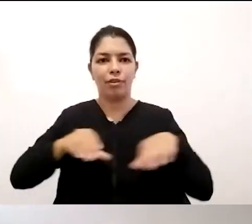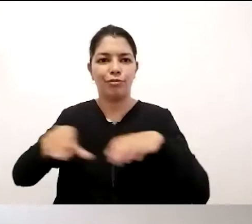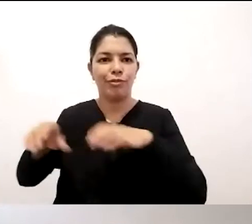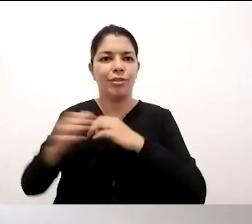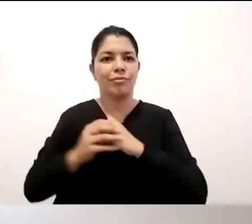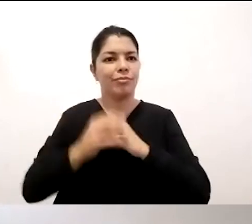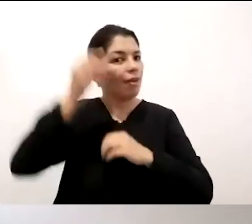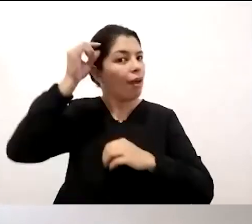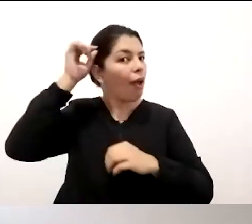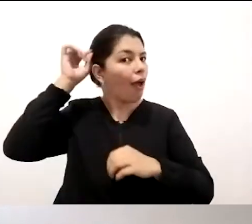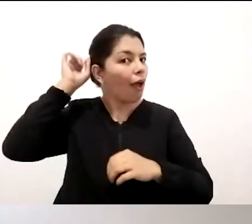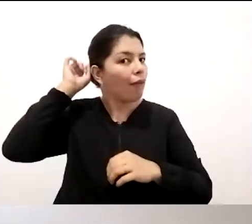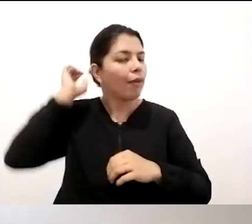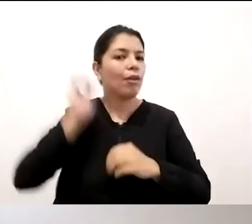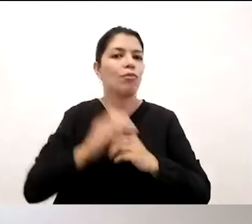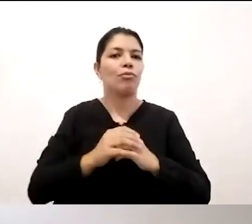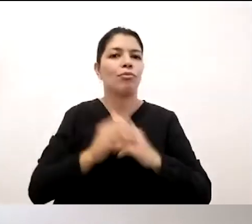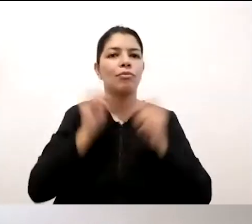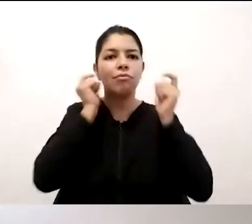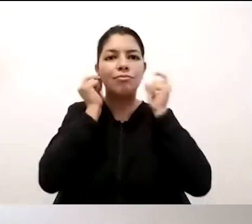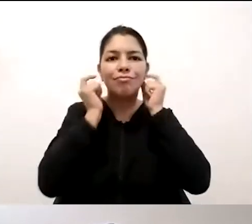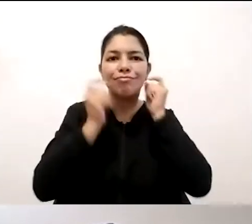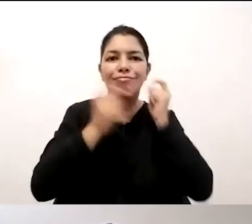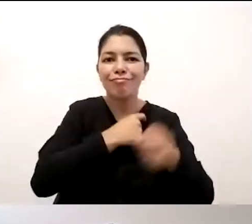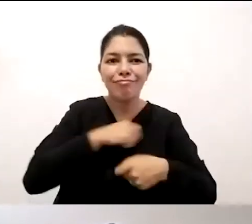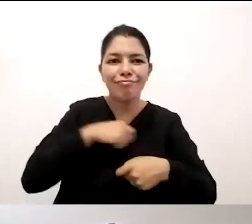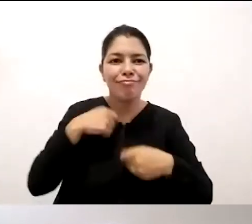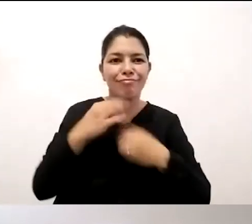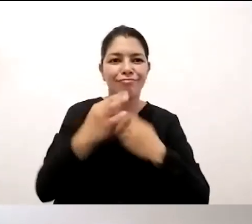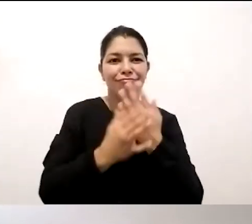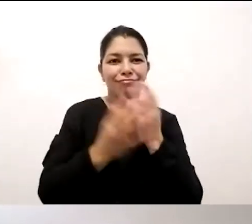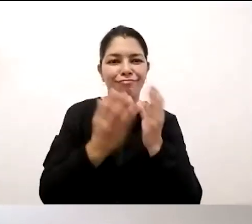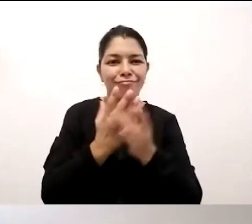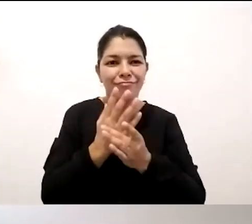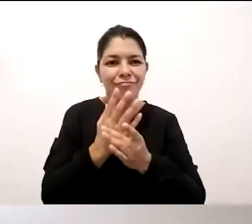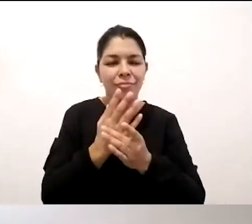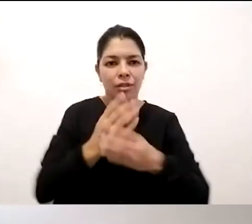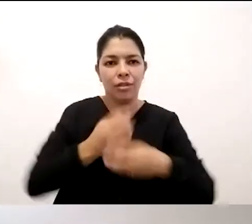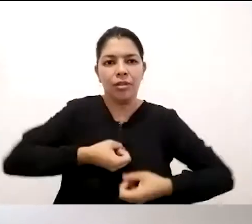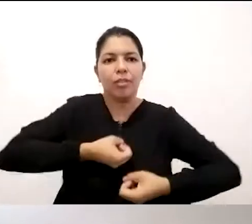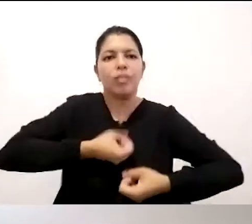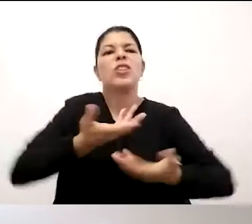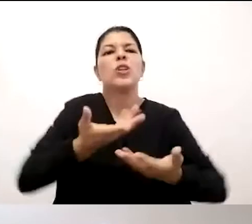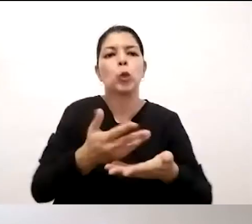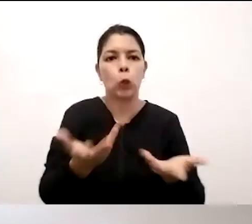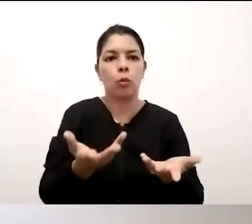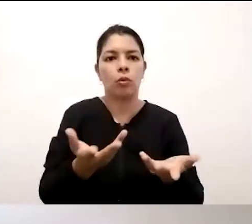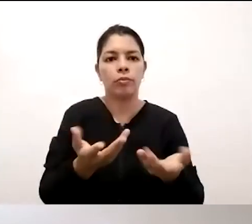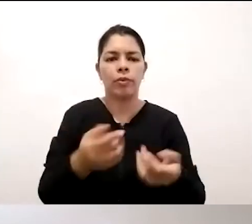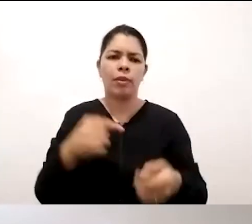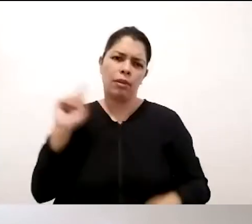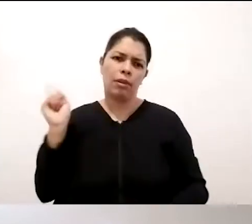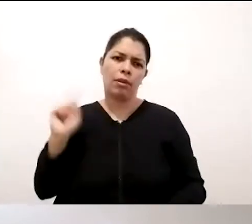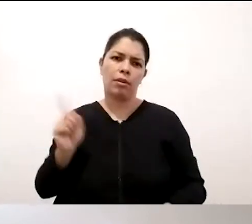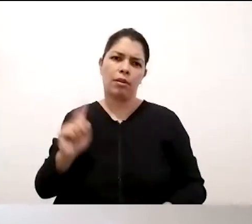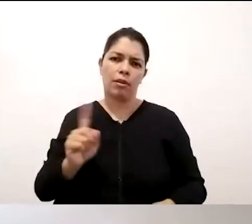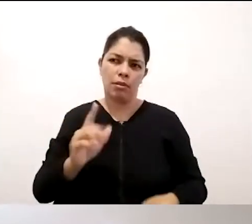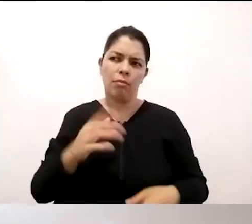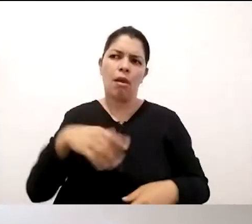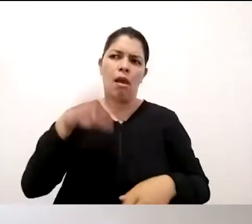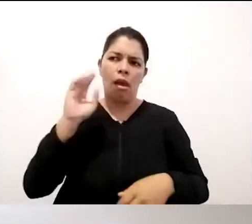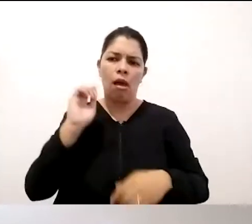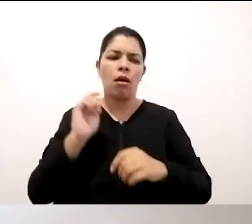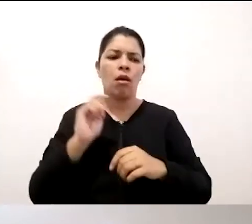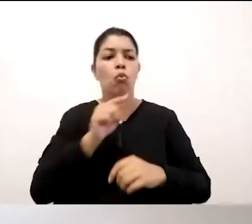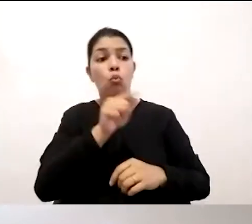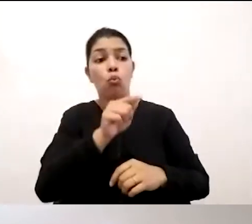de accesorios. Esta expresión también ha estado históricamente muy ligada como a unos roles que se les han asignado